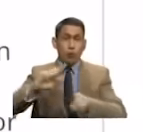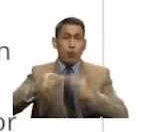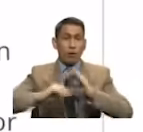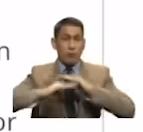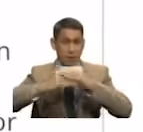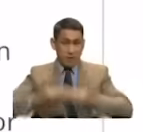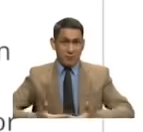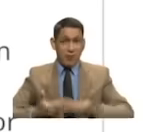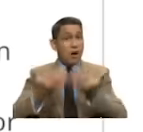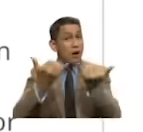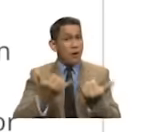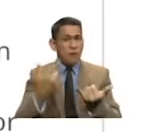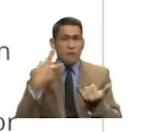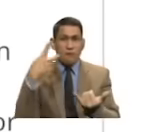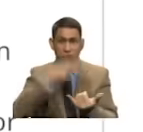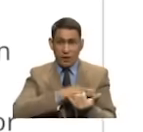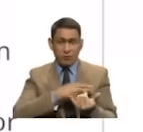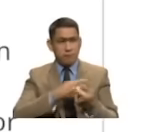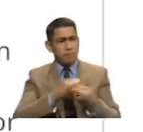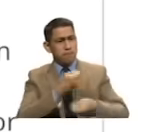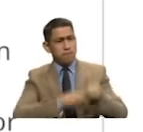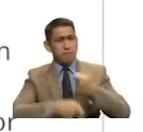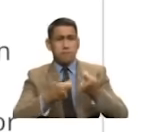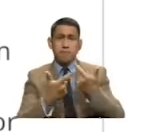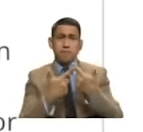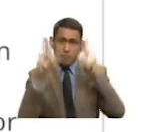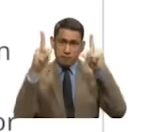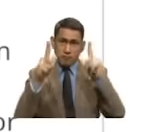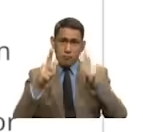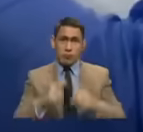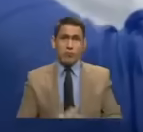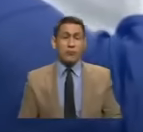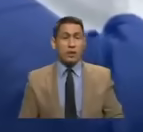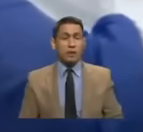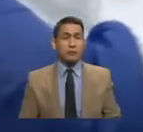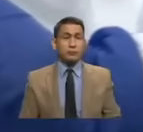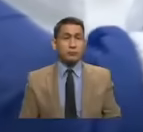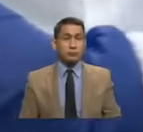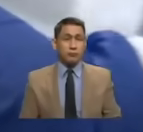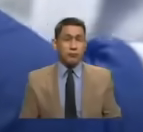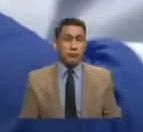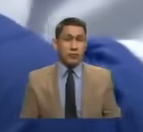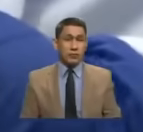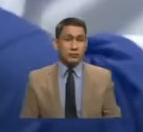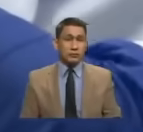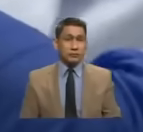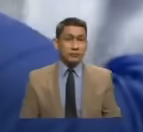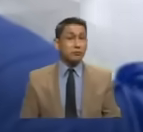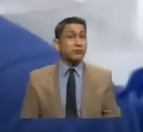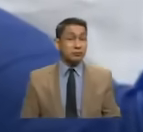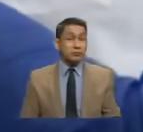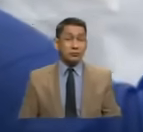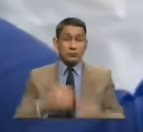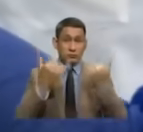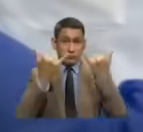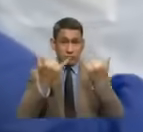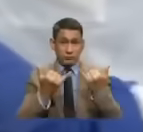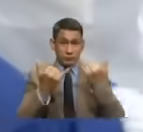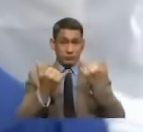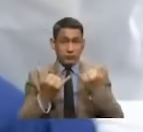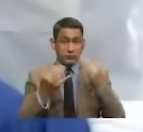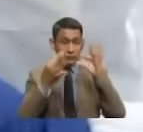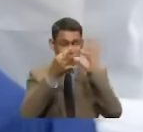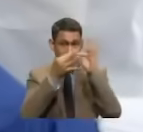87492, que de acuerdo a lo denunciado por el distribuidor, no ha sido importado por ellos. Entre las alteraciones que se presentaron están diferencias en los textos